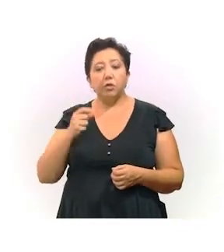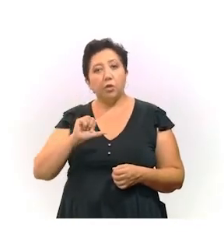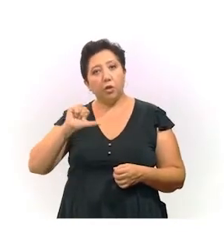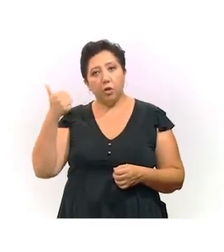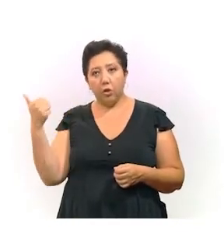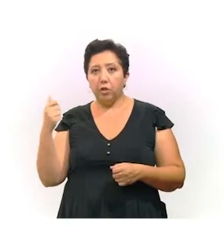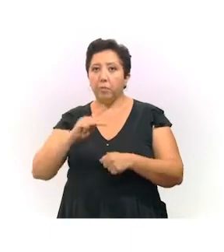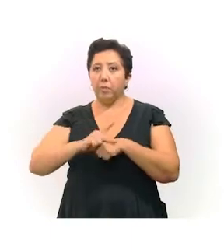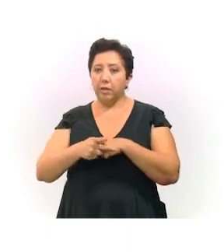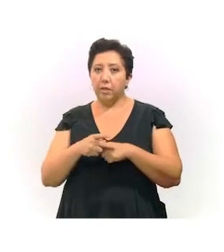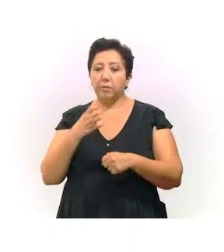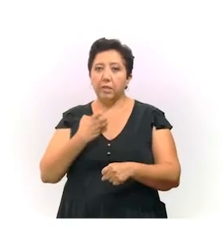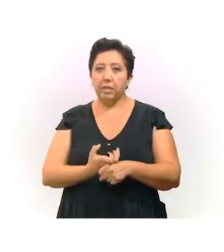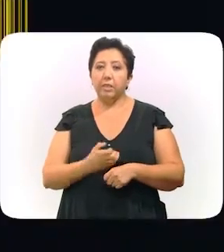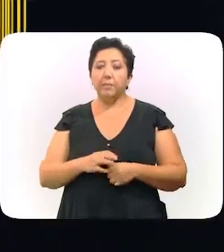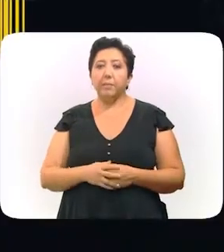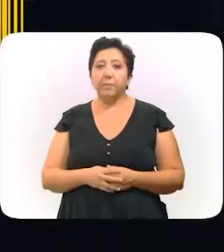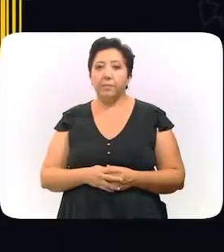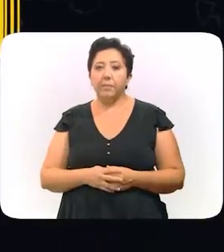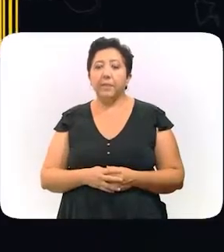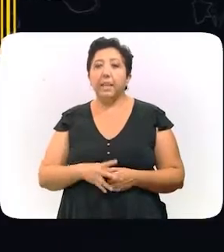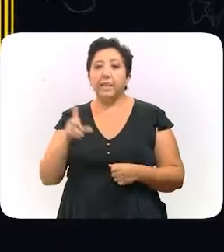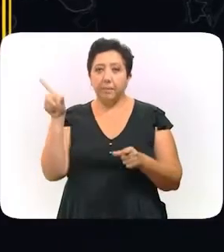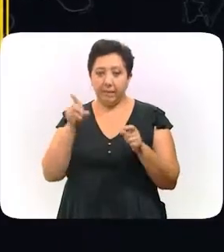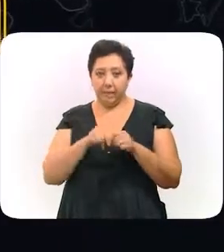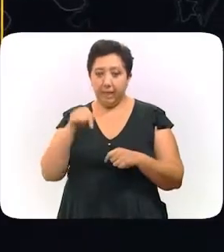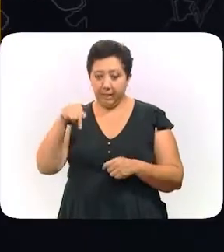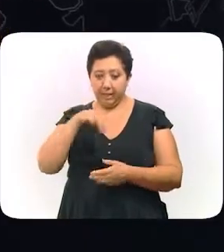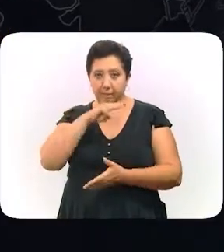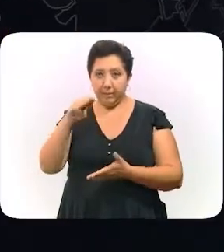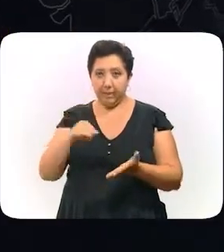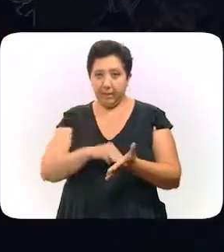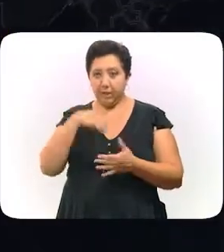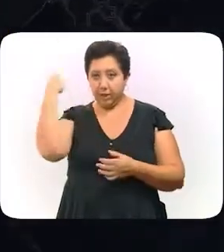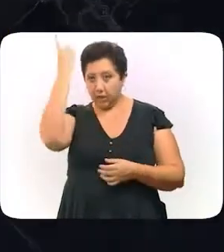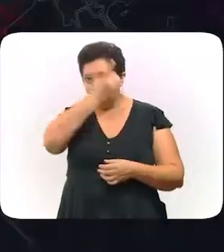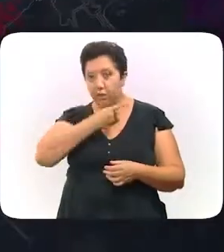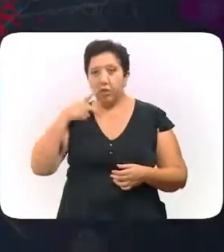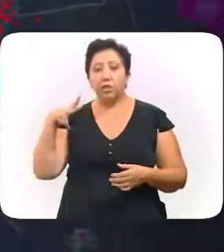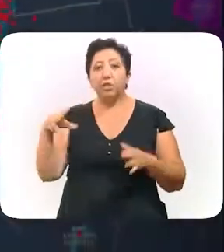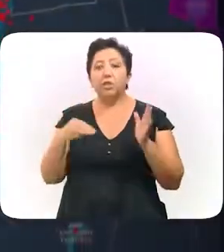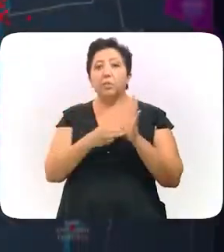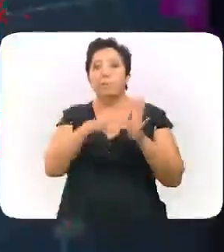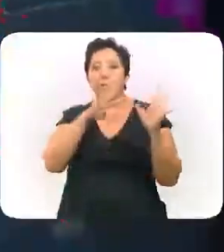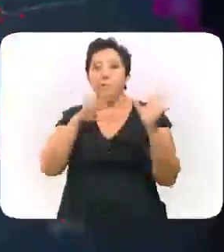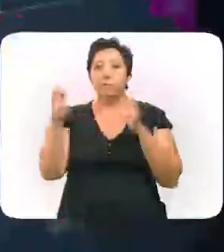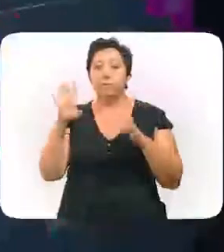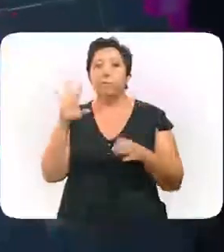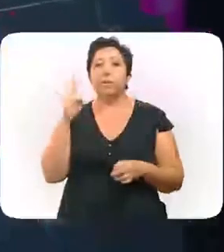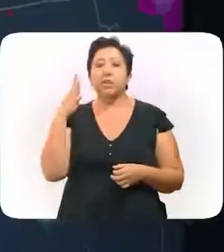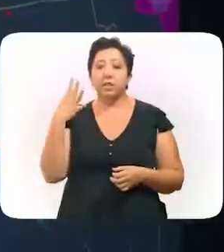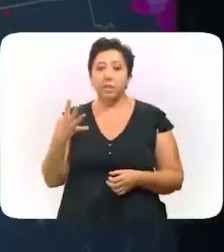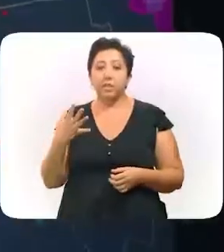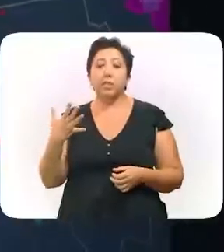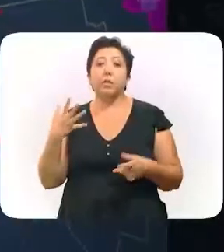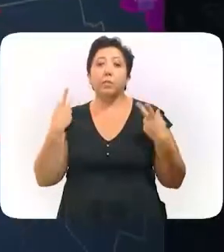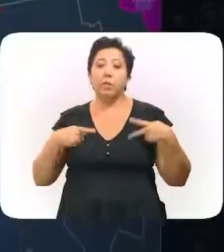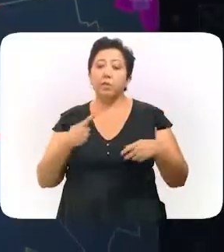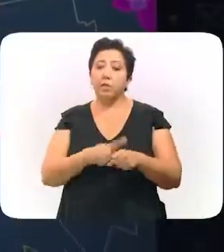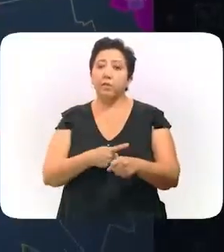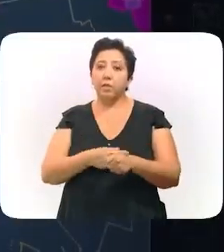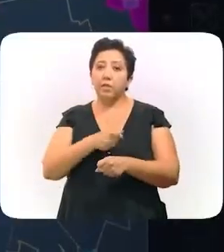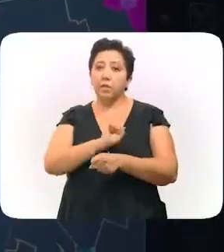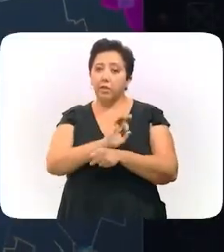de otro país u otro estado. Específicamente en Mérida se han diagnosticado 18.945 personas contagiadas